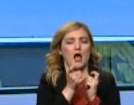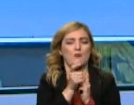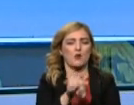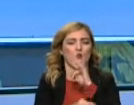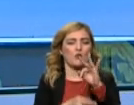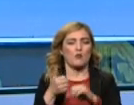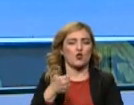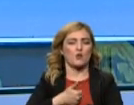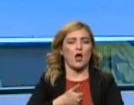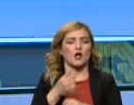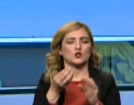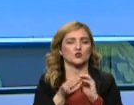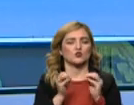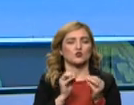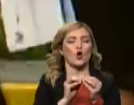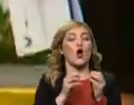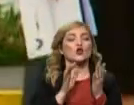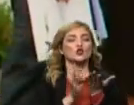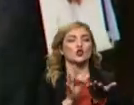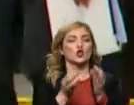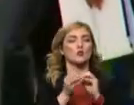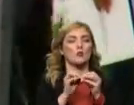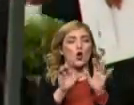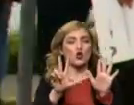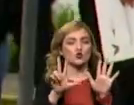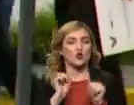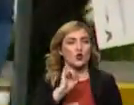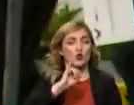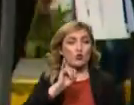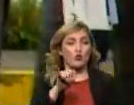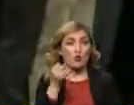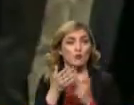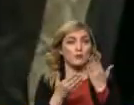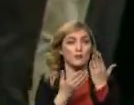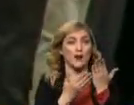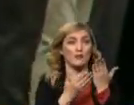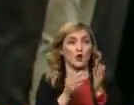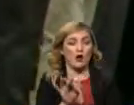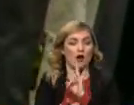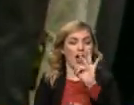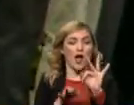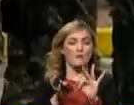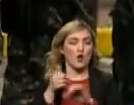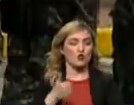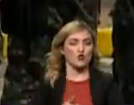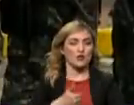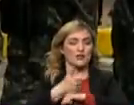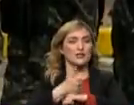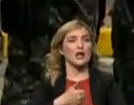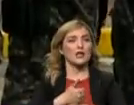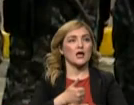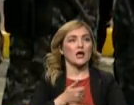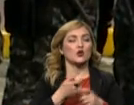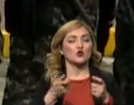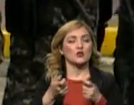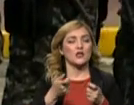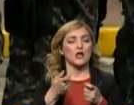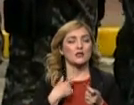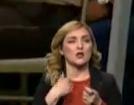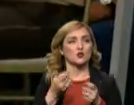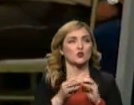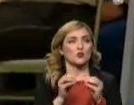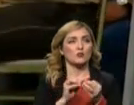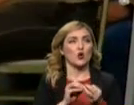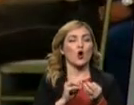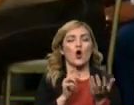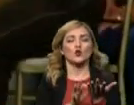comando de la zona 8. Fue este jueves, durante la ceremonia de relevo de mando del comando de la zona 8, que el recién